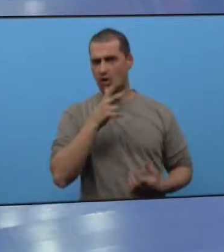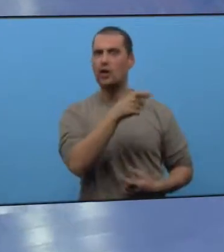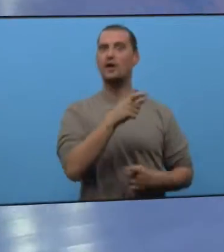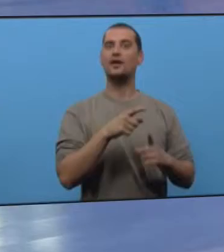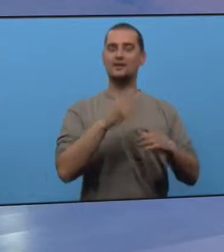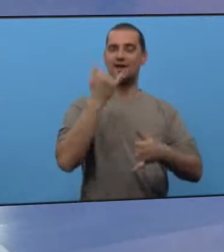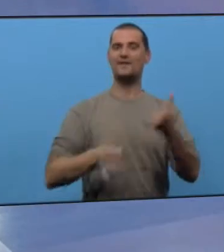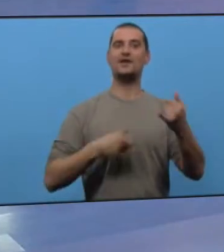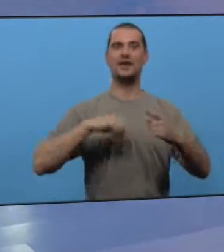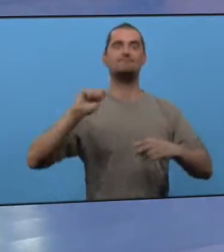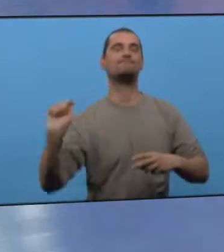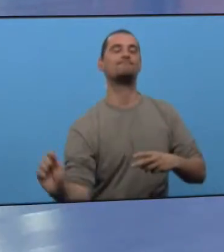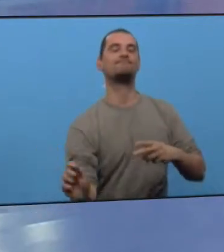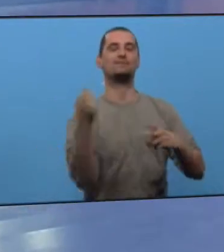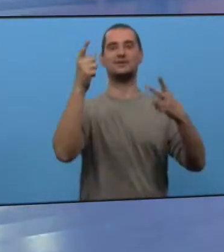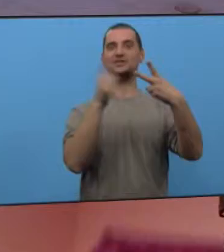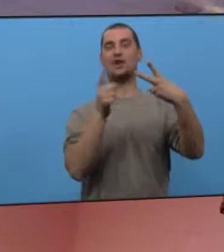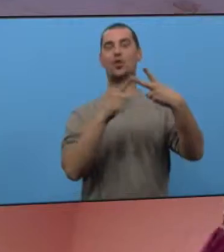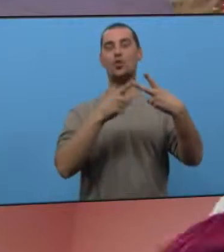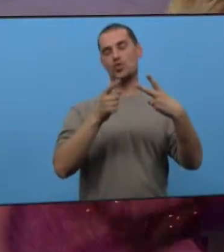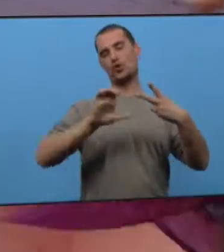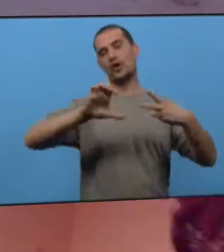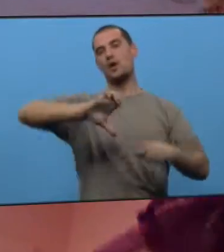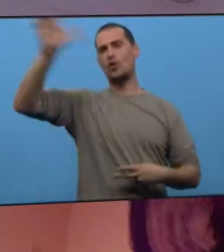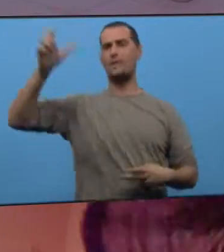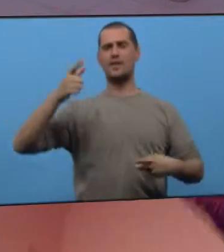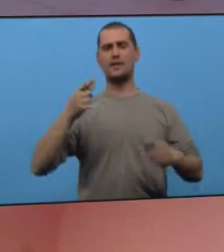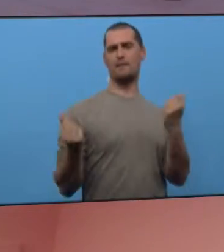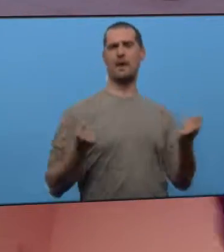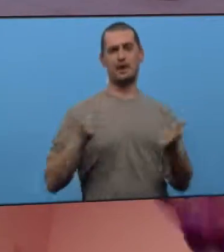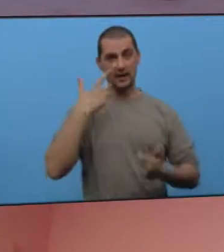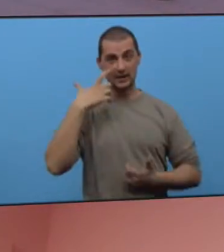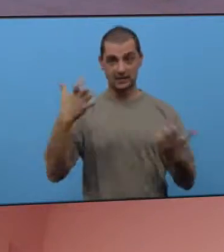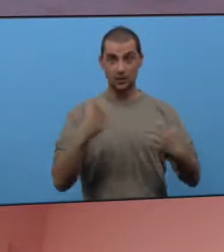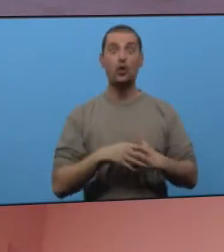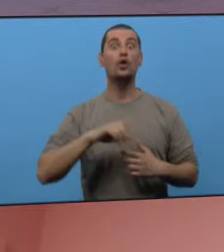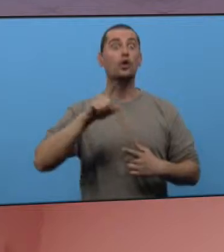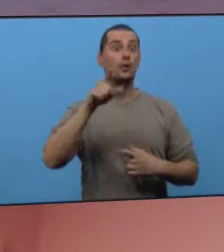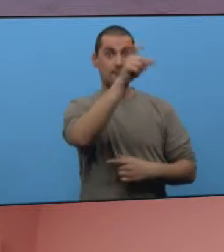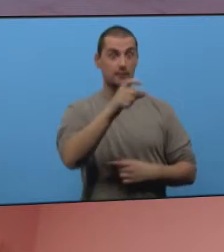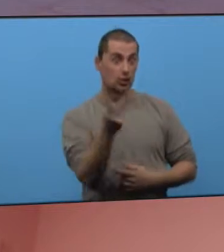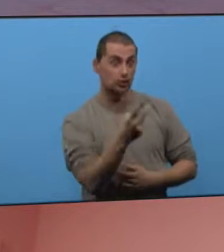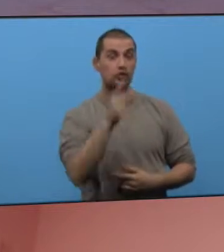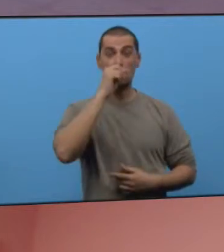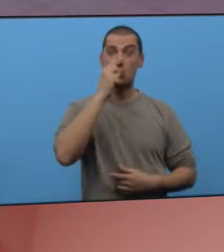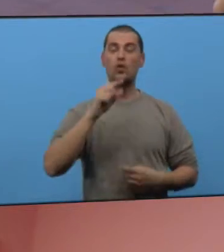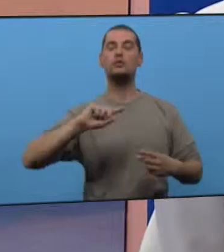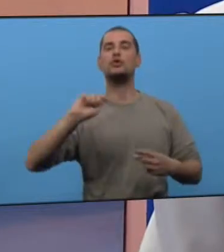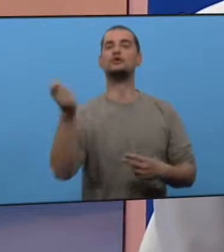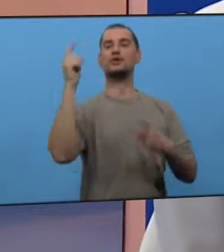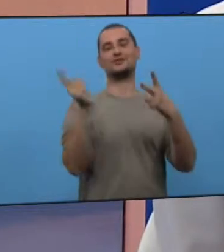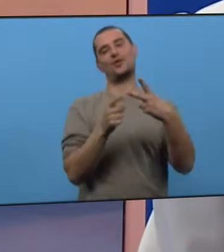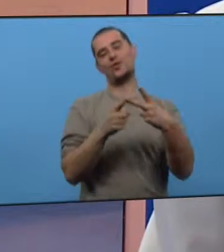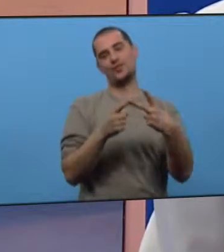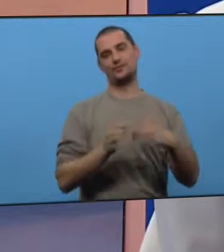a Magalí e Jandro o podio do Campeonato de Europa de Baile Artístico. Os lucenses acadaron a segunda posición.